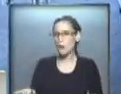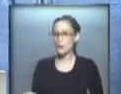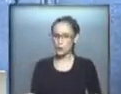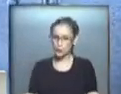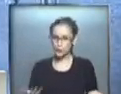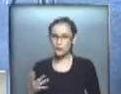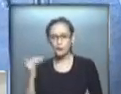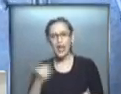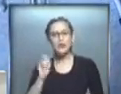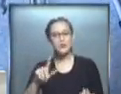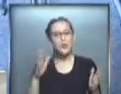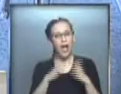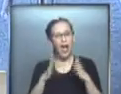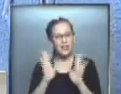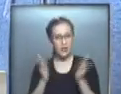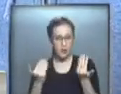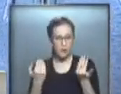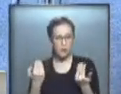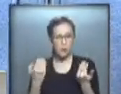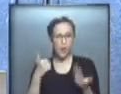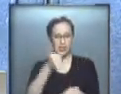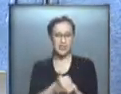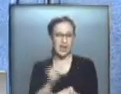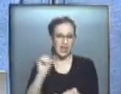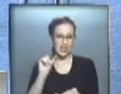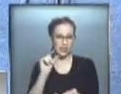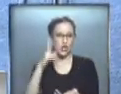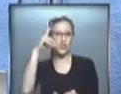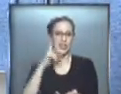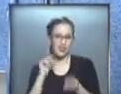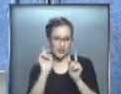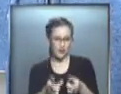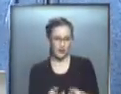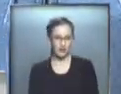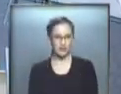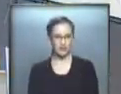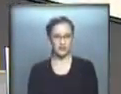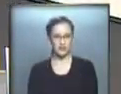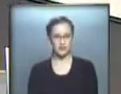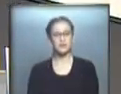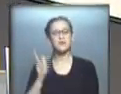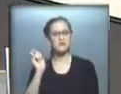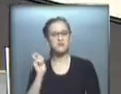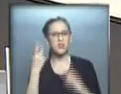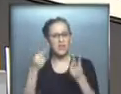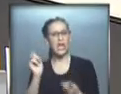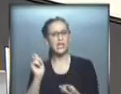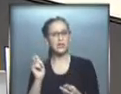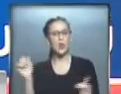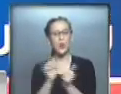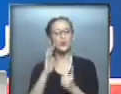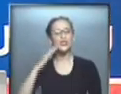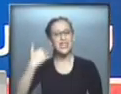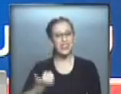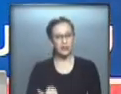lugar privado para pasarlo bien sí sí quien viaja con mi nieta